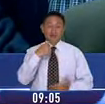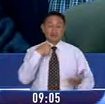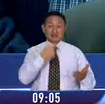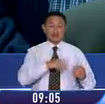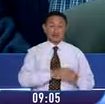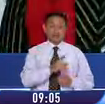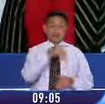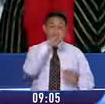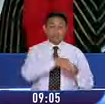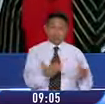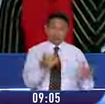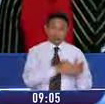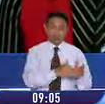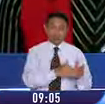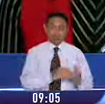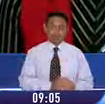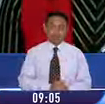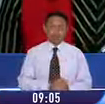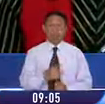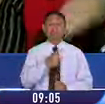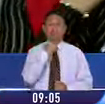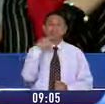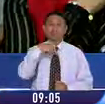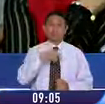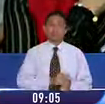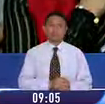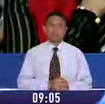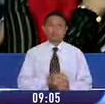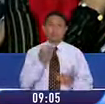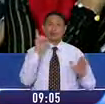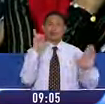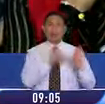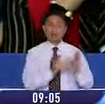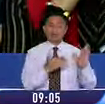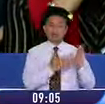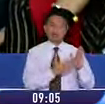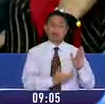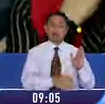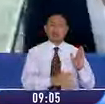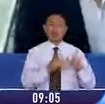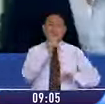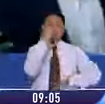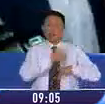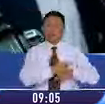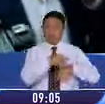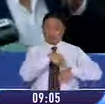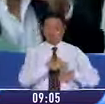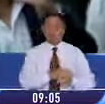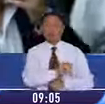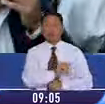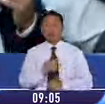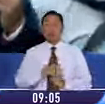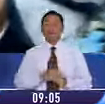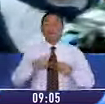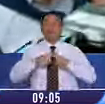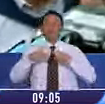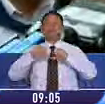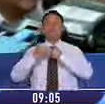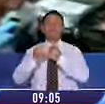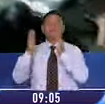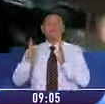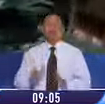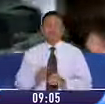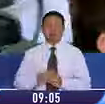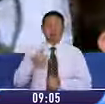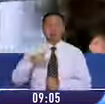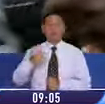será electo. Virgilio Saquicela también presentó una demanda de inconstitucionalidad, como lo hicieron los exasambleístas del